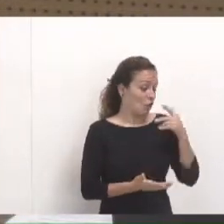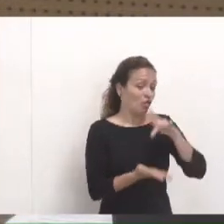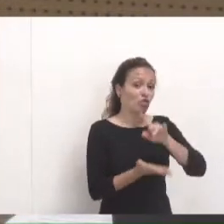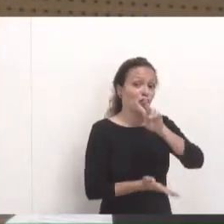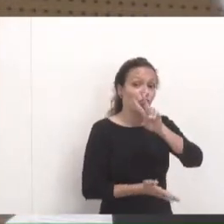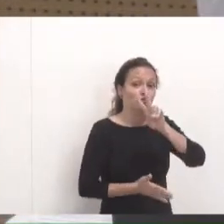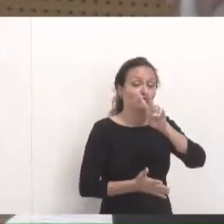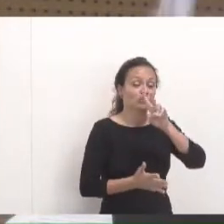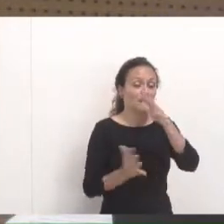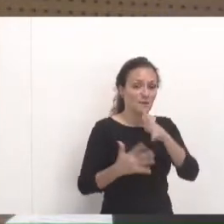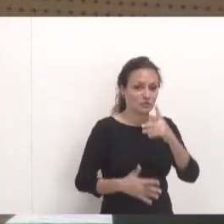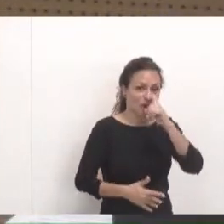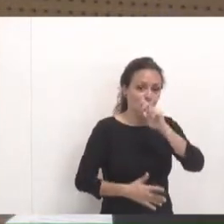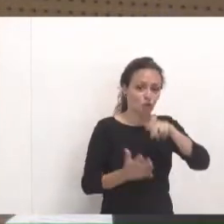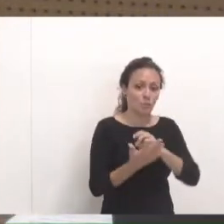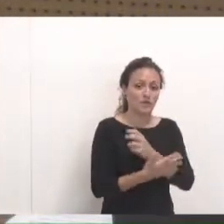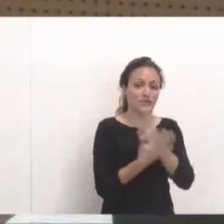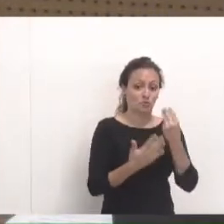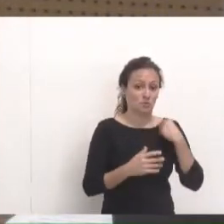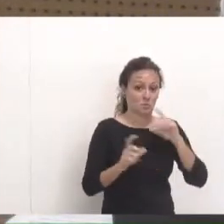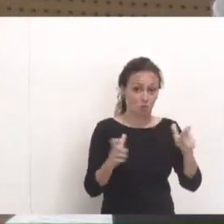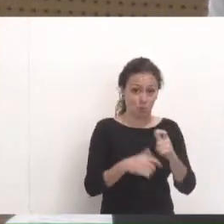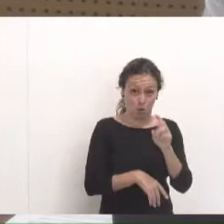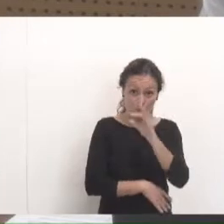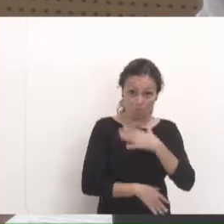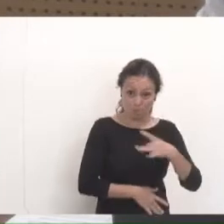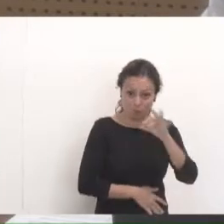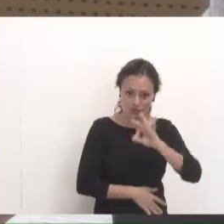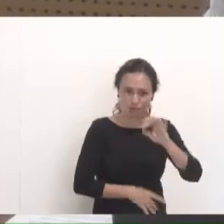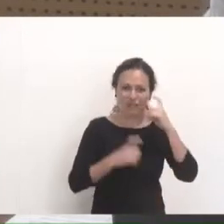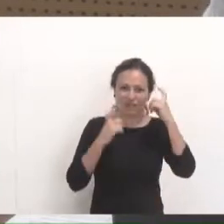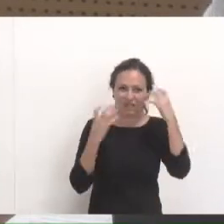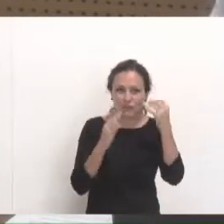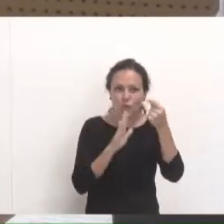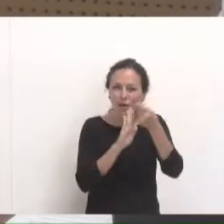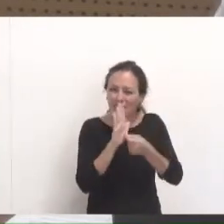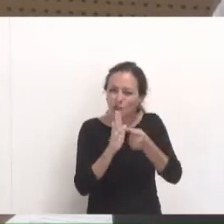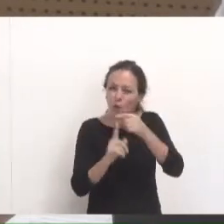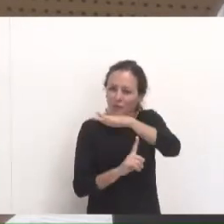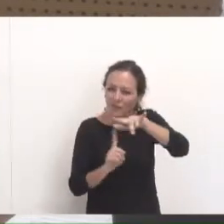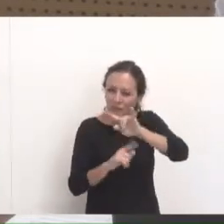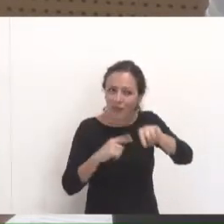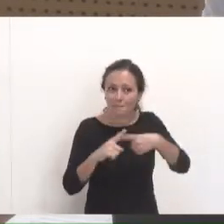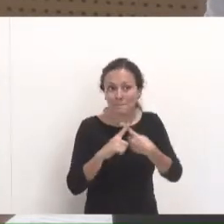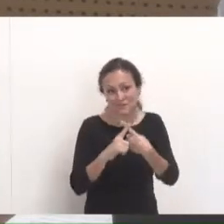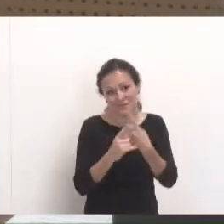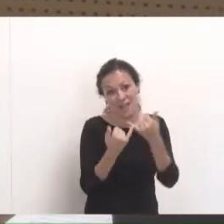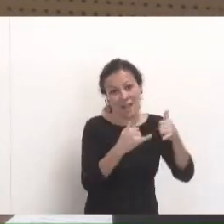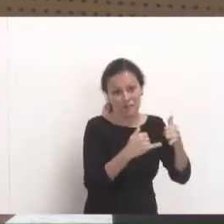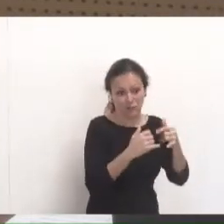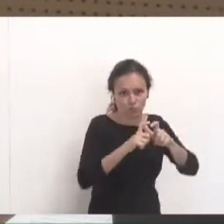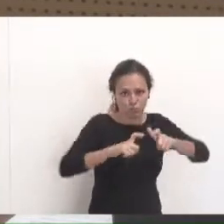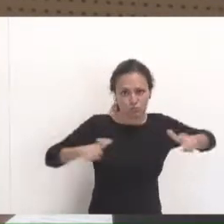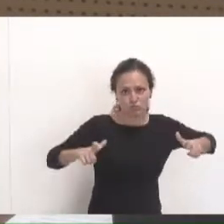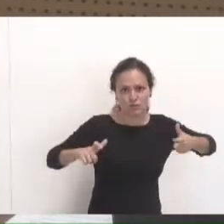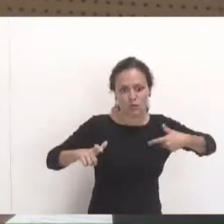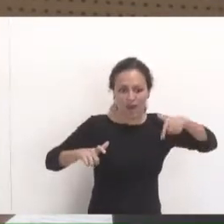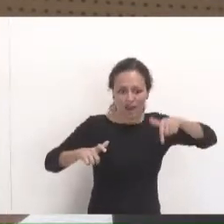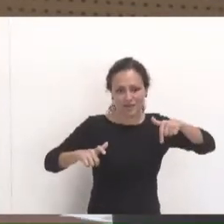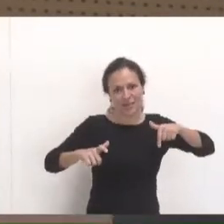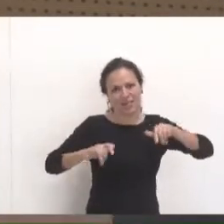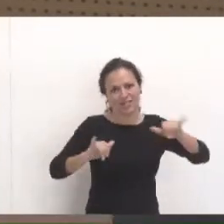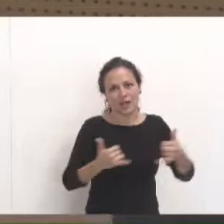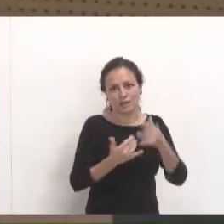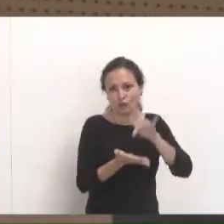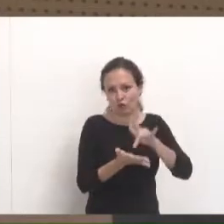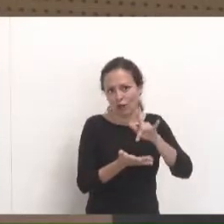propuesta del Grupo Podemos una iniciativa para adoptar criterios medioambientales y reducir la insostenibilidad en las fiestas y eventos masivos celebrados en Tenerife.